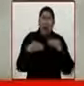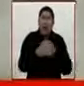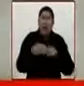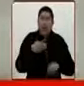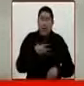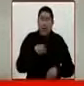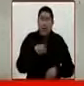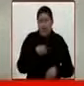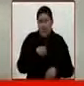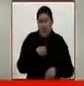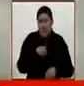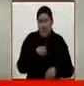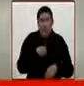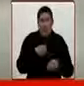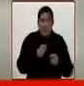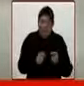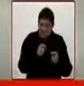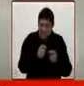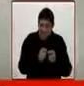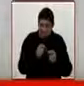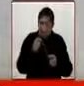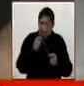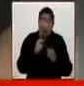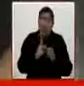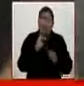exactamente en el kilómetro 9.